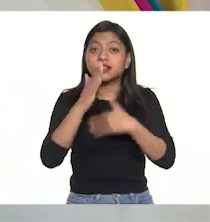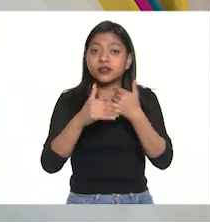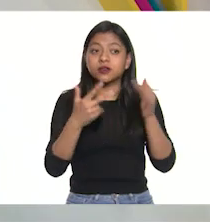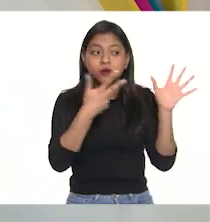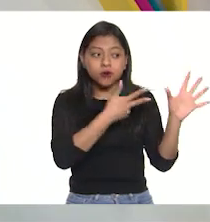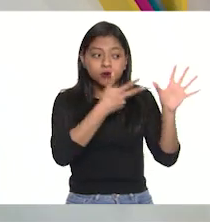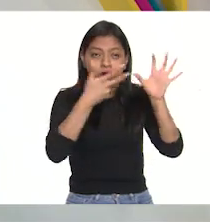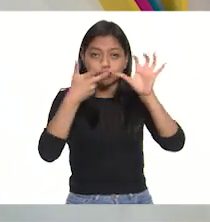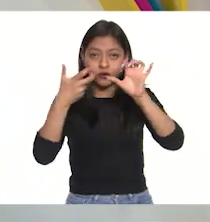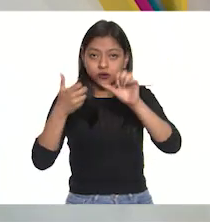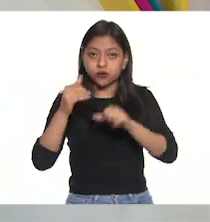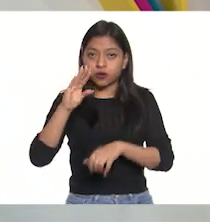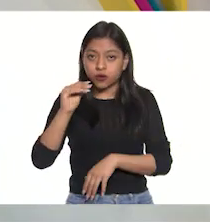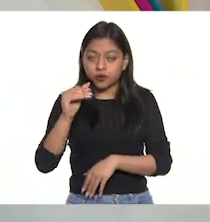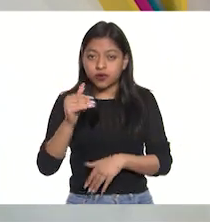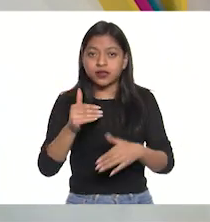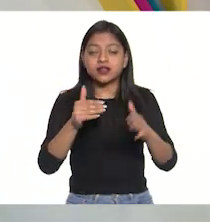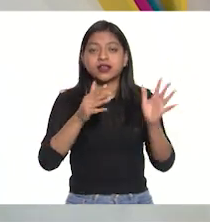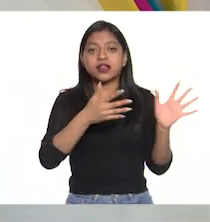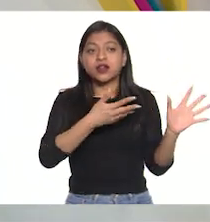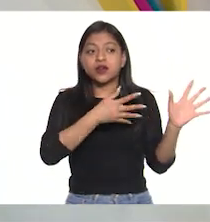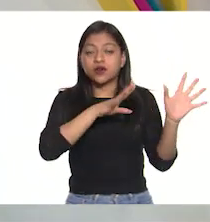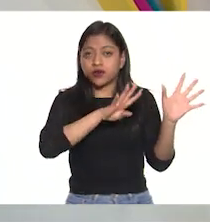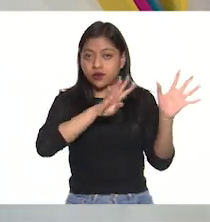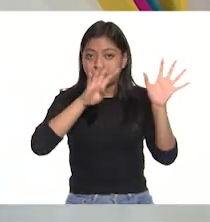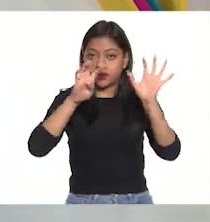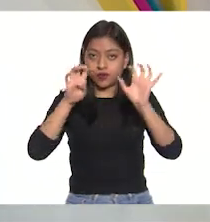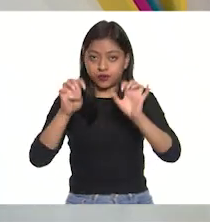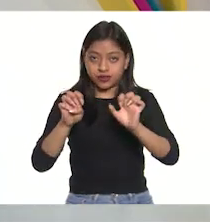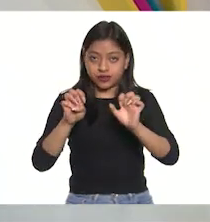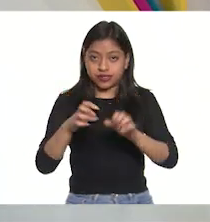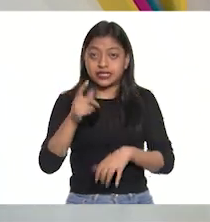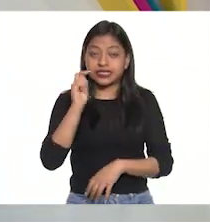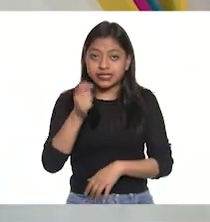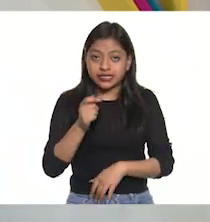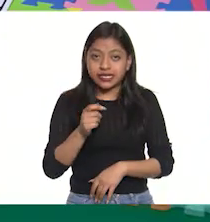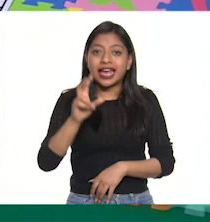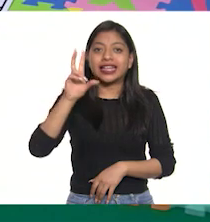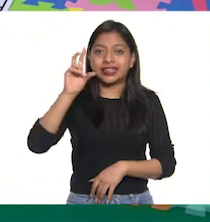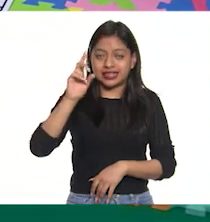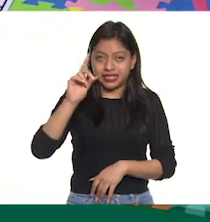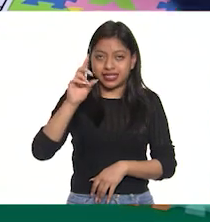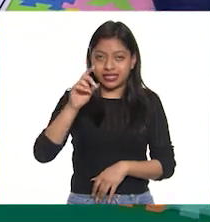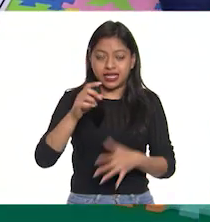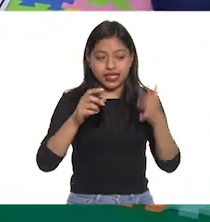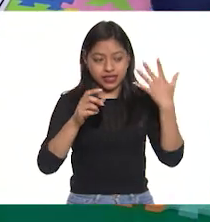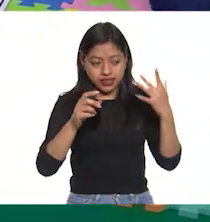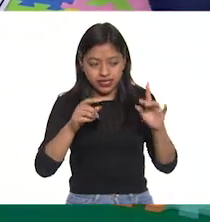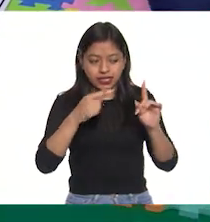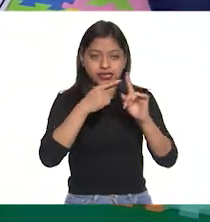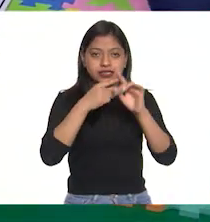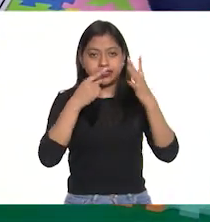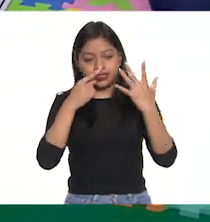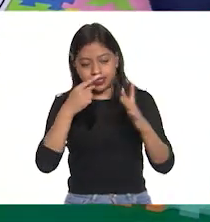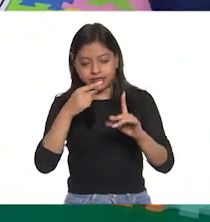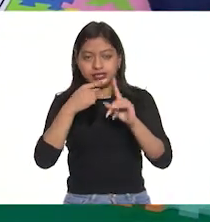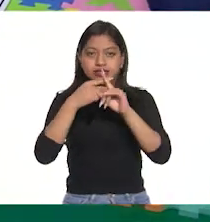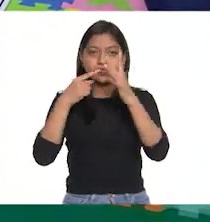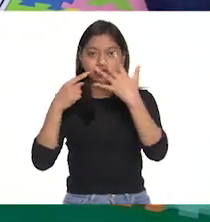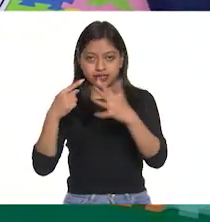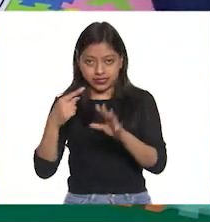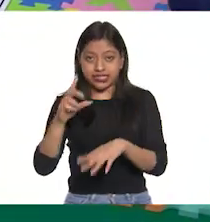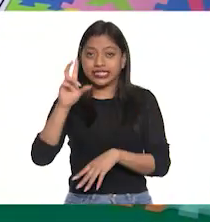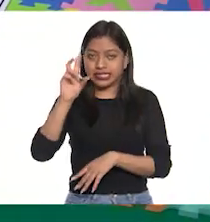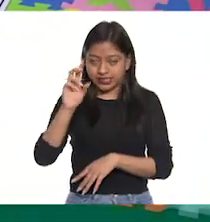890, 900. Ahí ya son 3 decenas. Llegarías hasta acá, hasta el 900. Y luego,